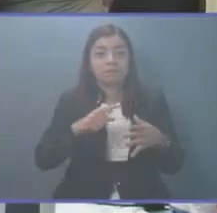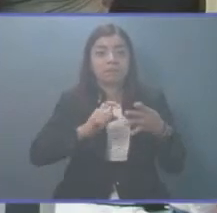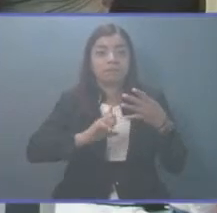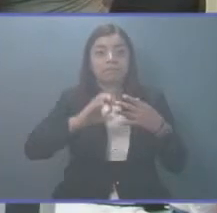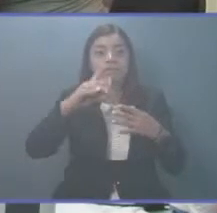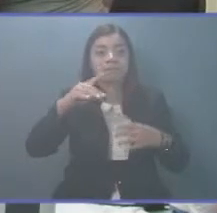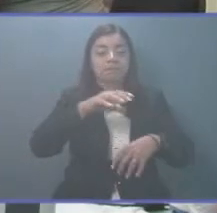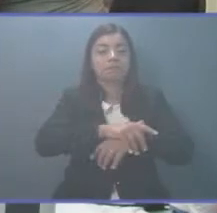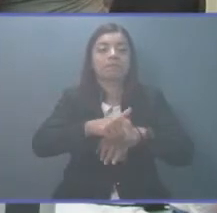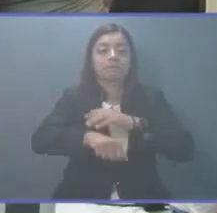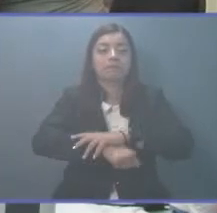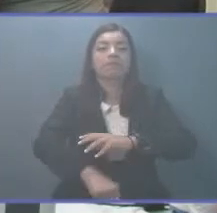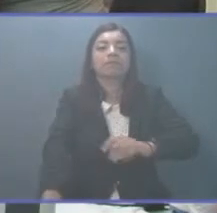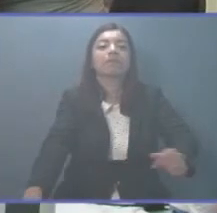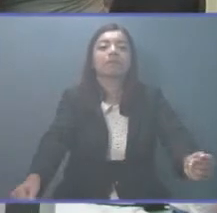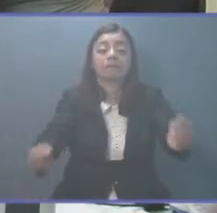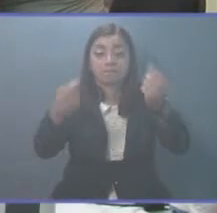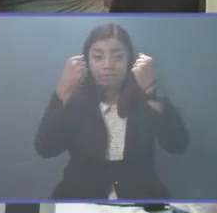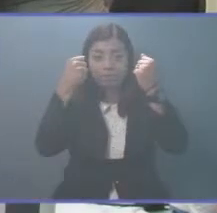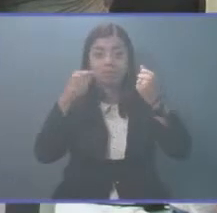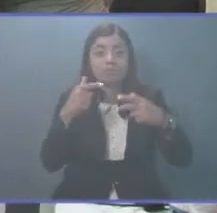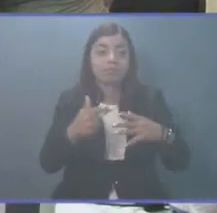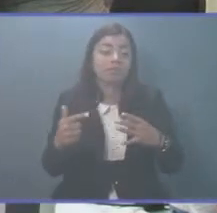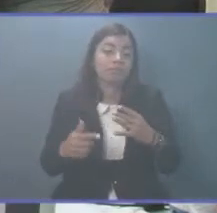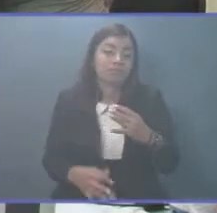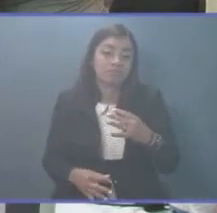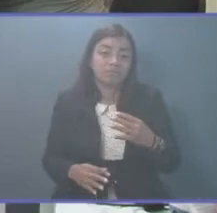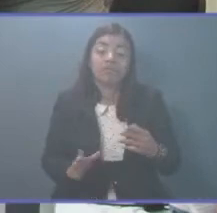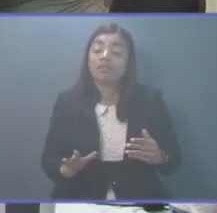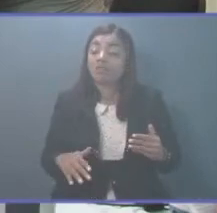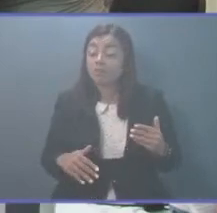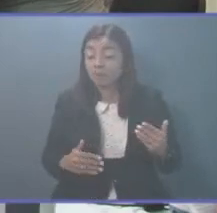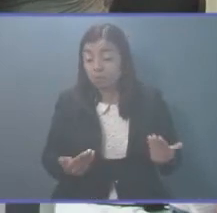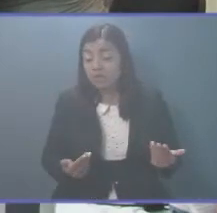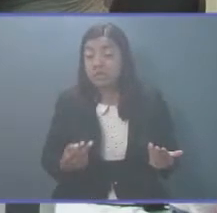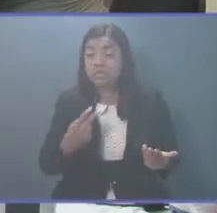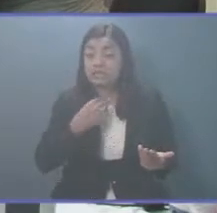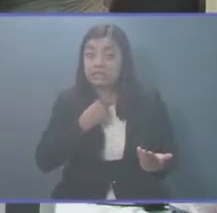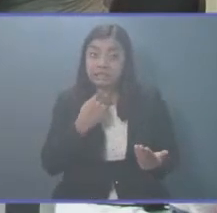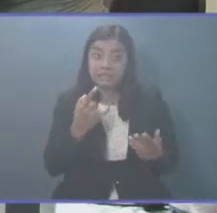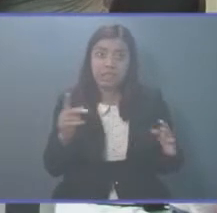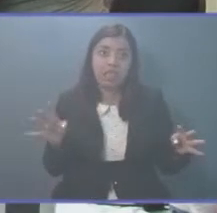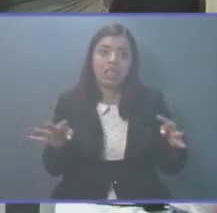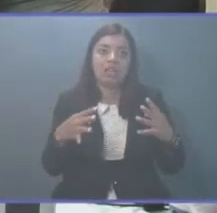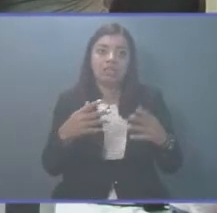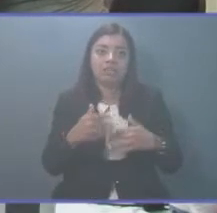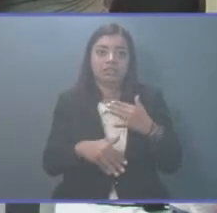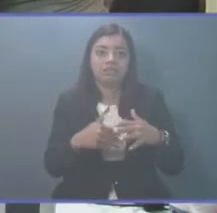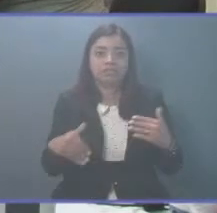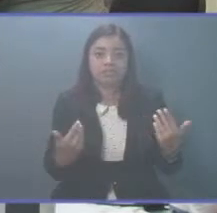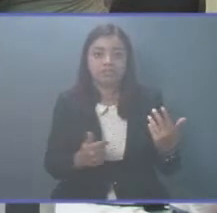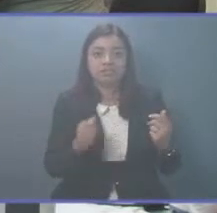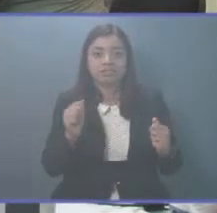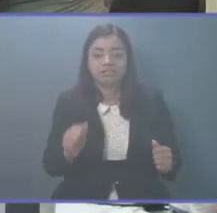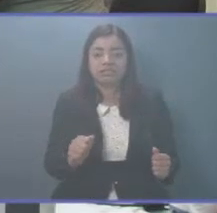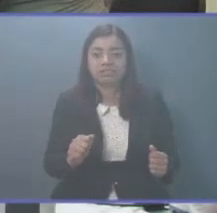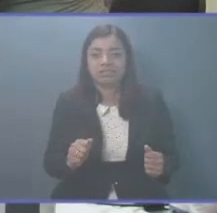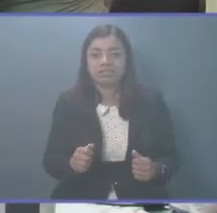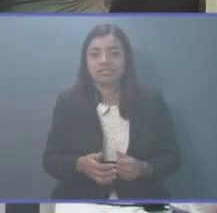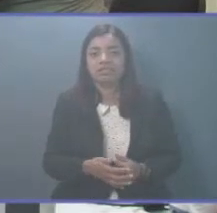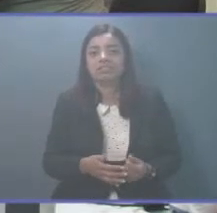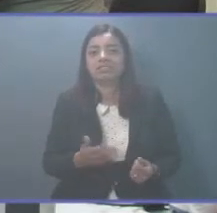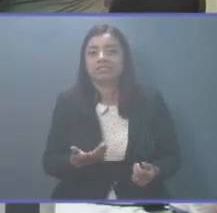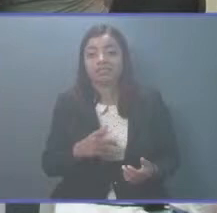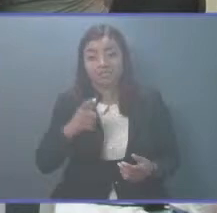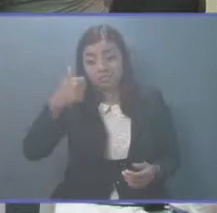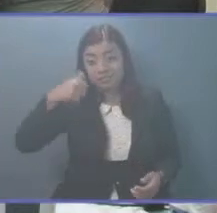Entonces, mencionarlo en esta ley es por demás, porque ya lo menciona las otras.